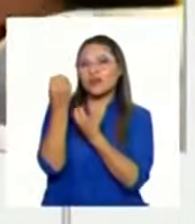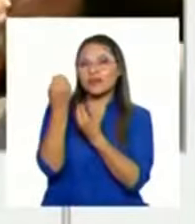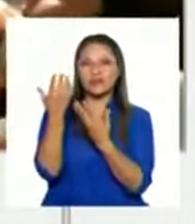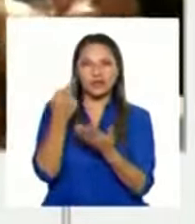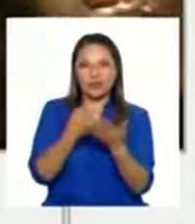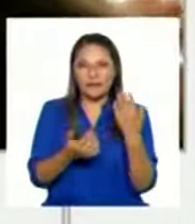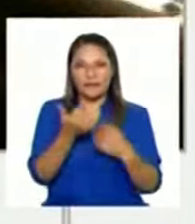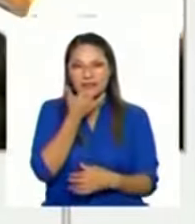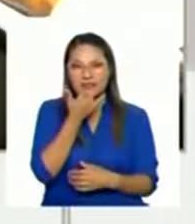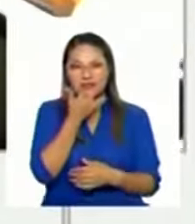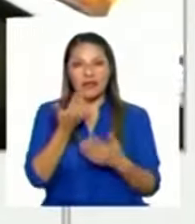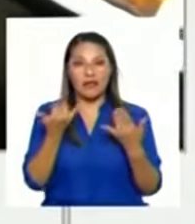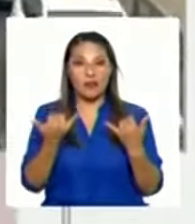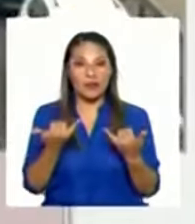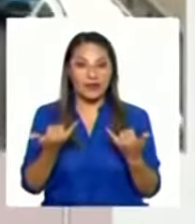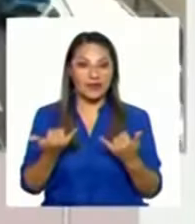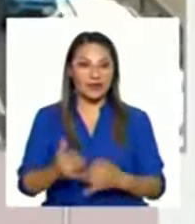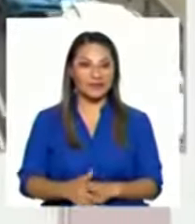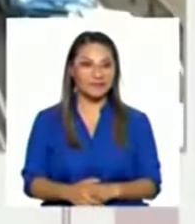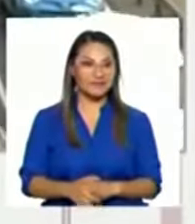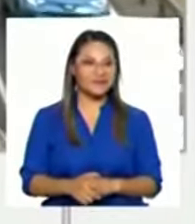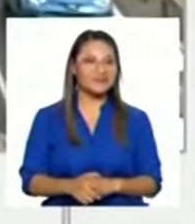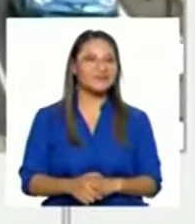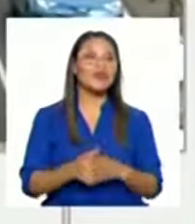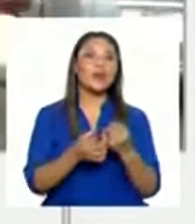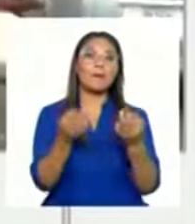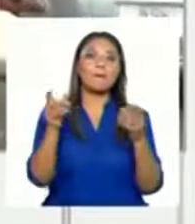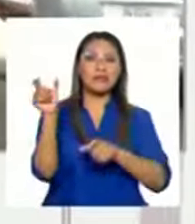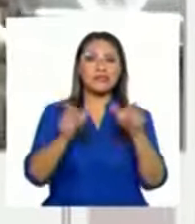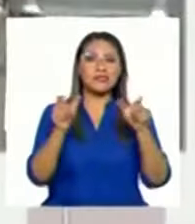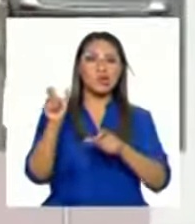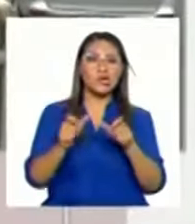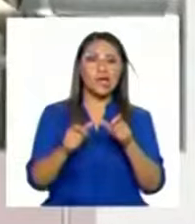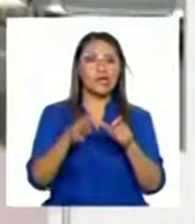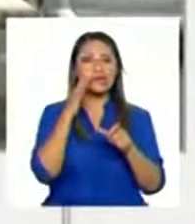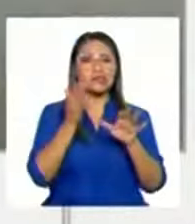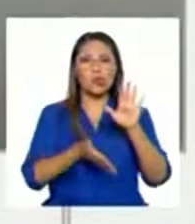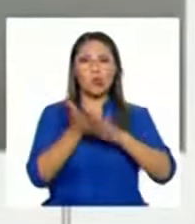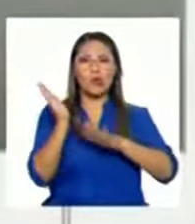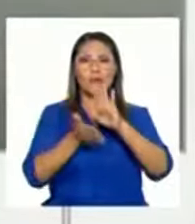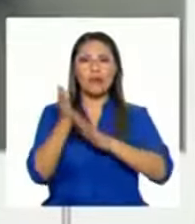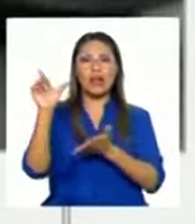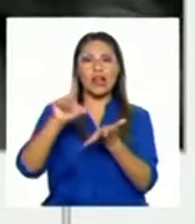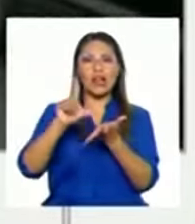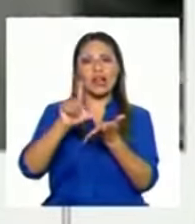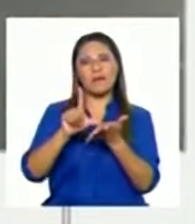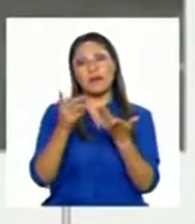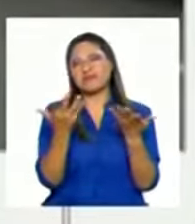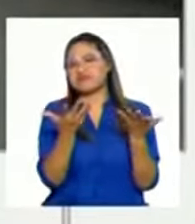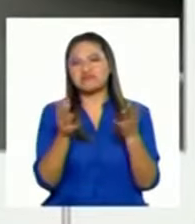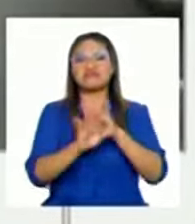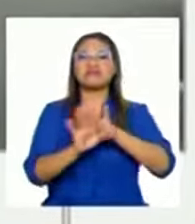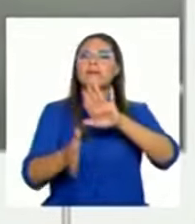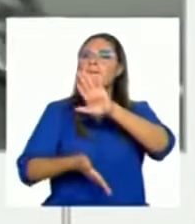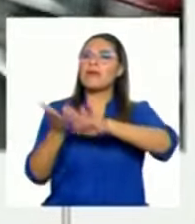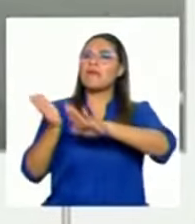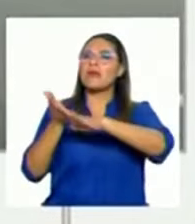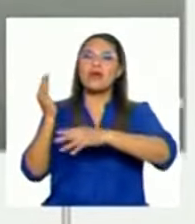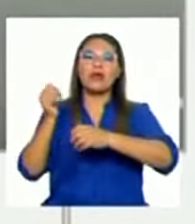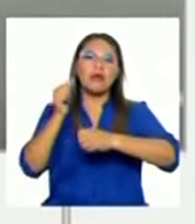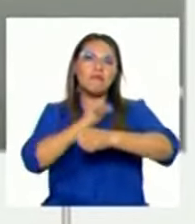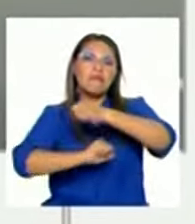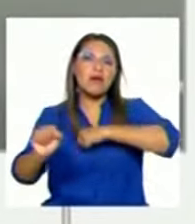que está ocurriendo también a esta hora? Bueno, cientos de personas continúan saliendo de la capital por este feriado largo,